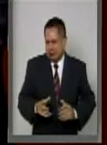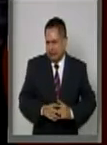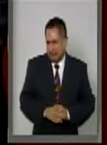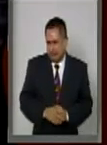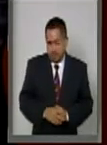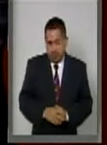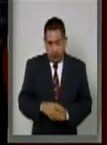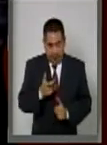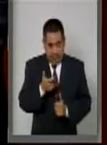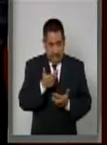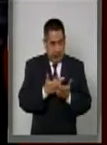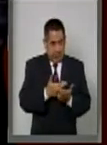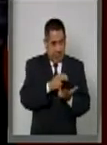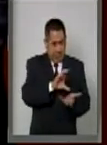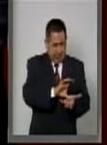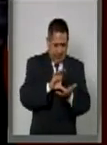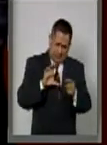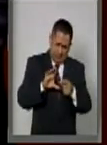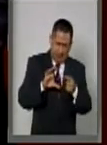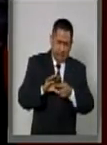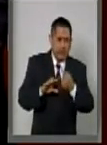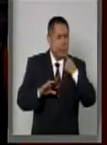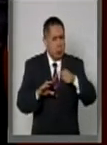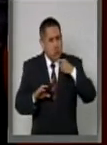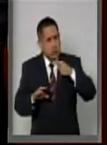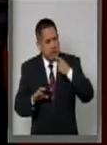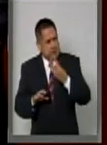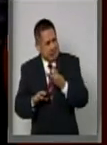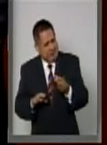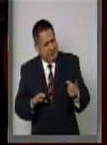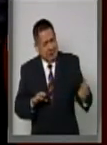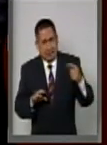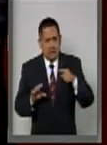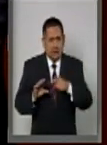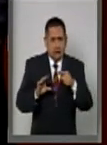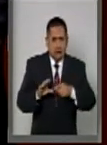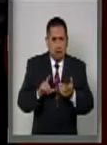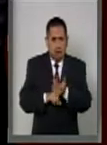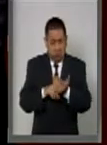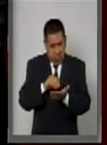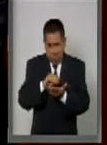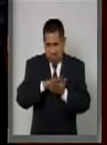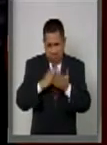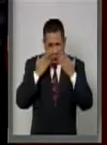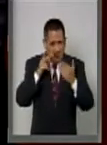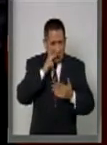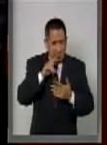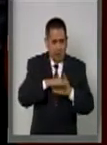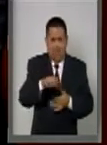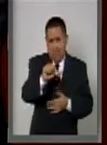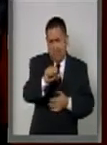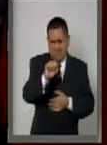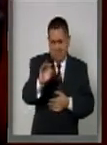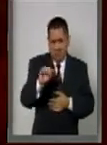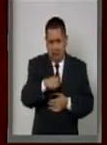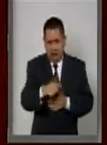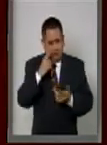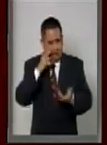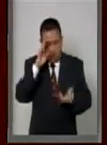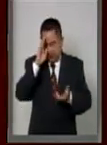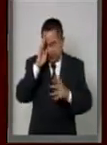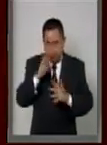Estos recursos públicos, de acuerdo con las denuncias, están ahí acreditados por la Auditoría Superior de la Federación, pues qué